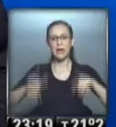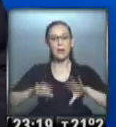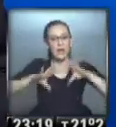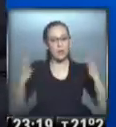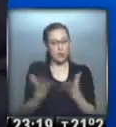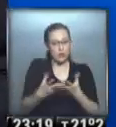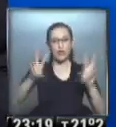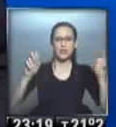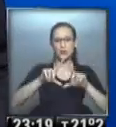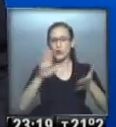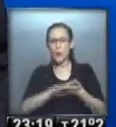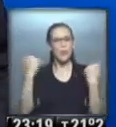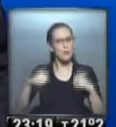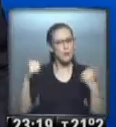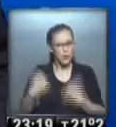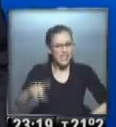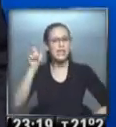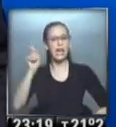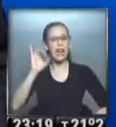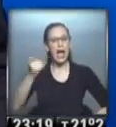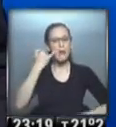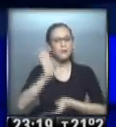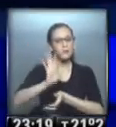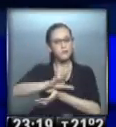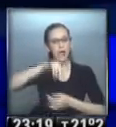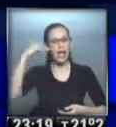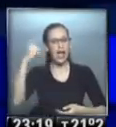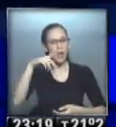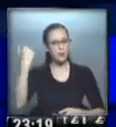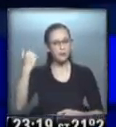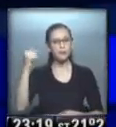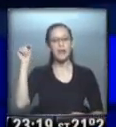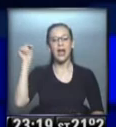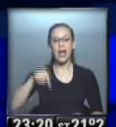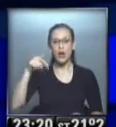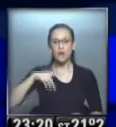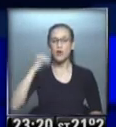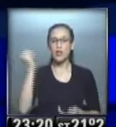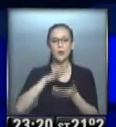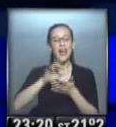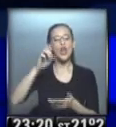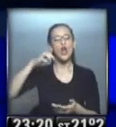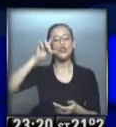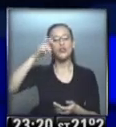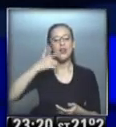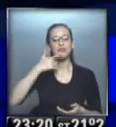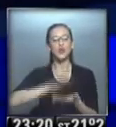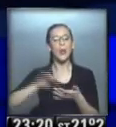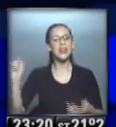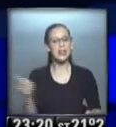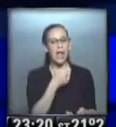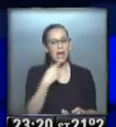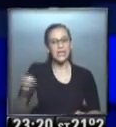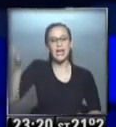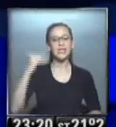el mundo. Los títulos del deporte los tiene ahora Gaby Previtera. Se está disputando el Master de Londres. El torneo de maestros de tenis, ayer había